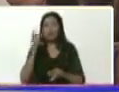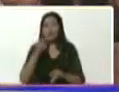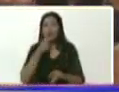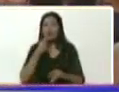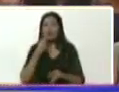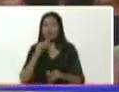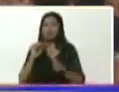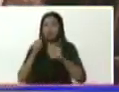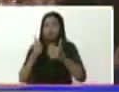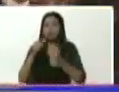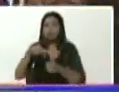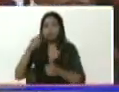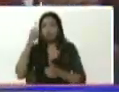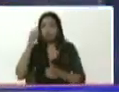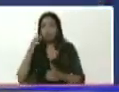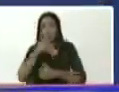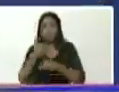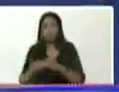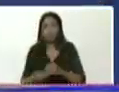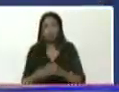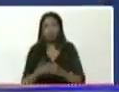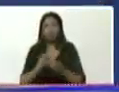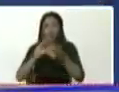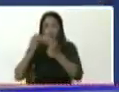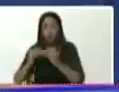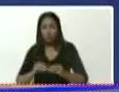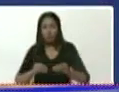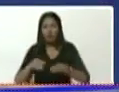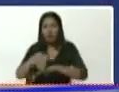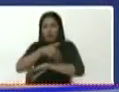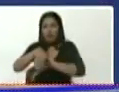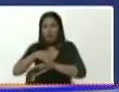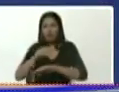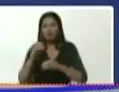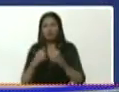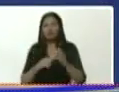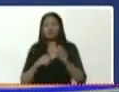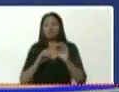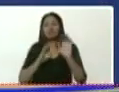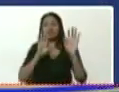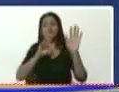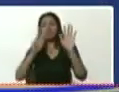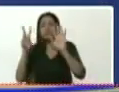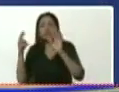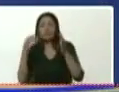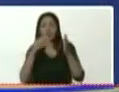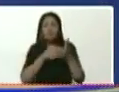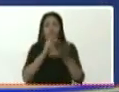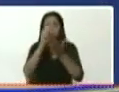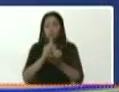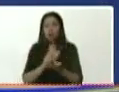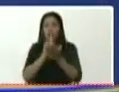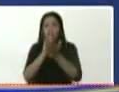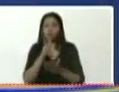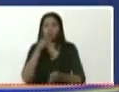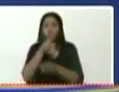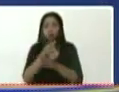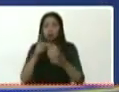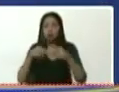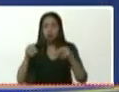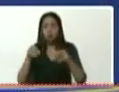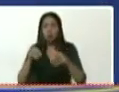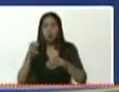usted ha iniciado el día de hoy un plan de asfaltado. Son 17.000 toneladas de asfalto que usted está mandando para los Valles del Tuy, que